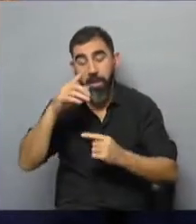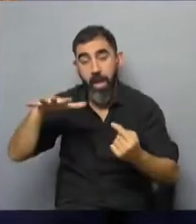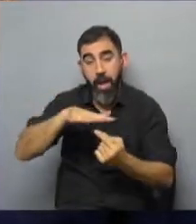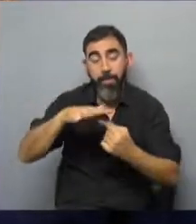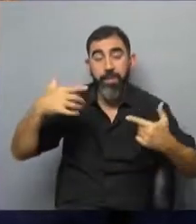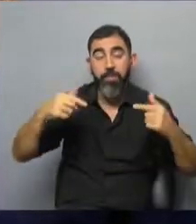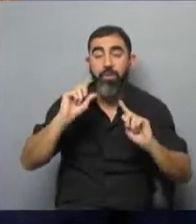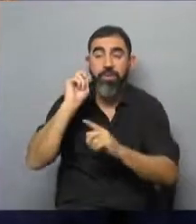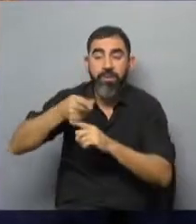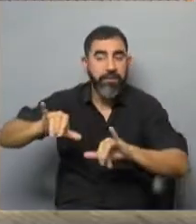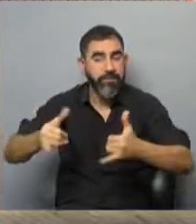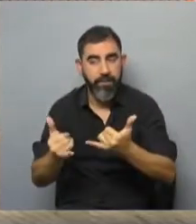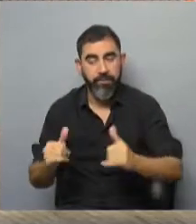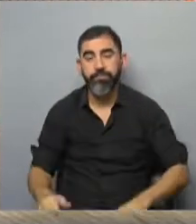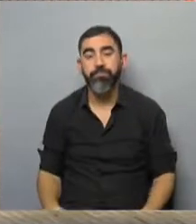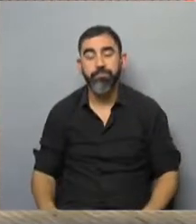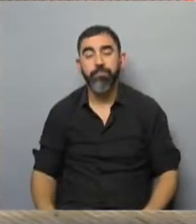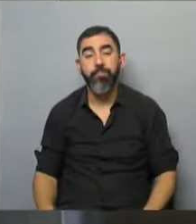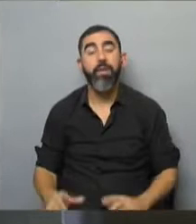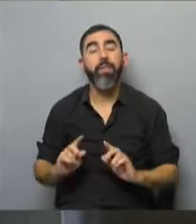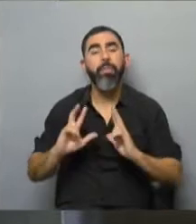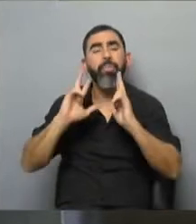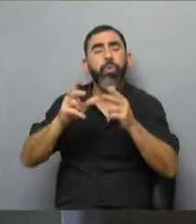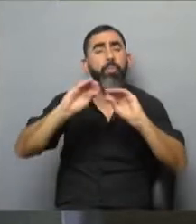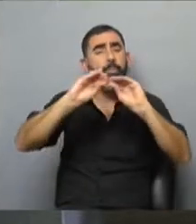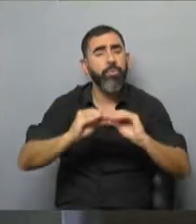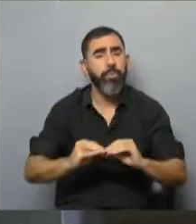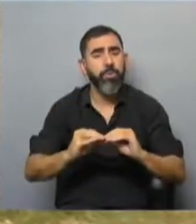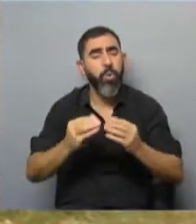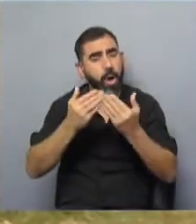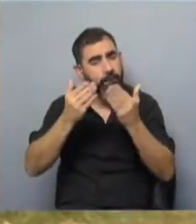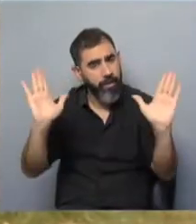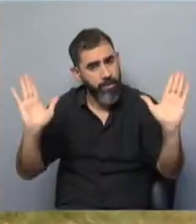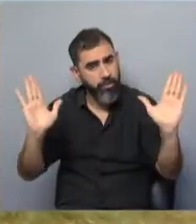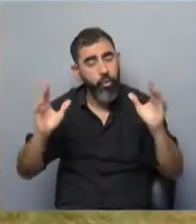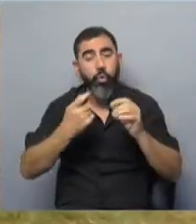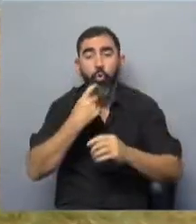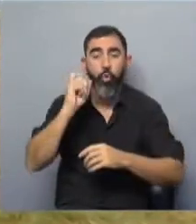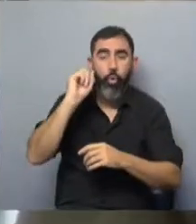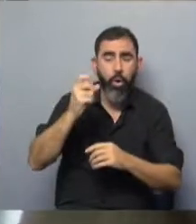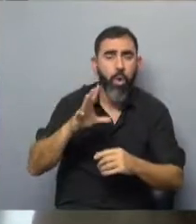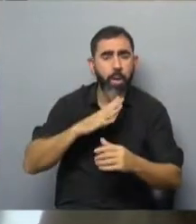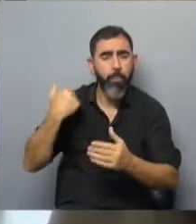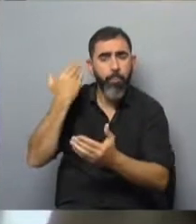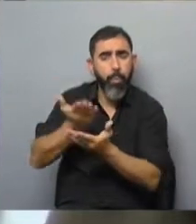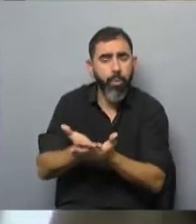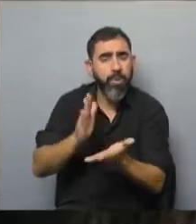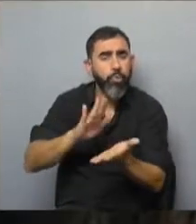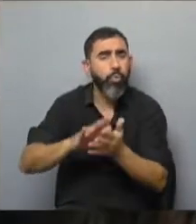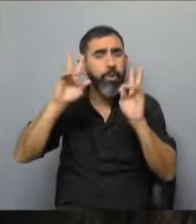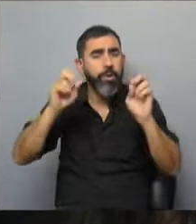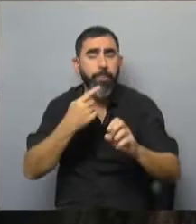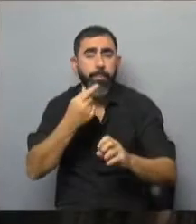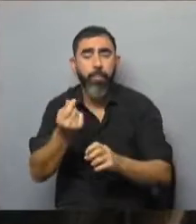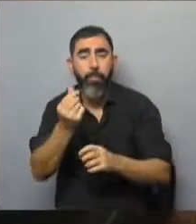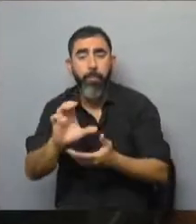estar resuelto lo antes posible. Peña señaló que la rendición de cuentas está abierta y los colorados harán planteos sobre algunos temas como